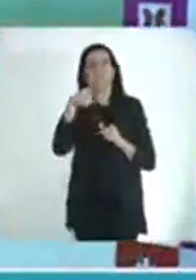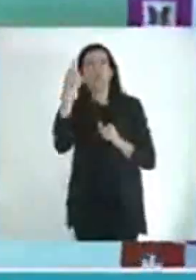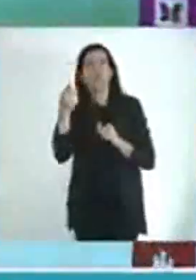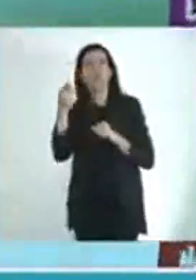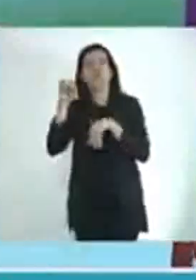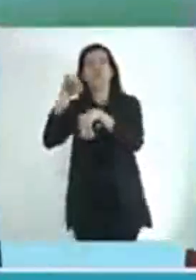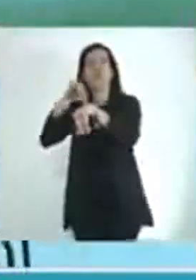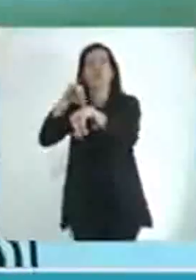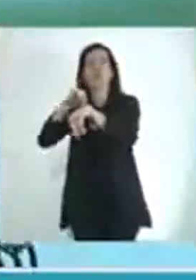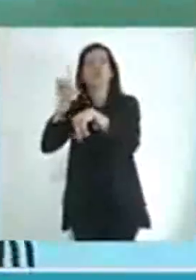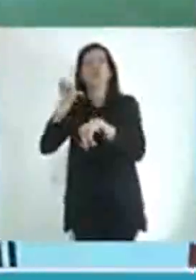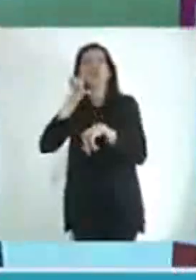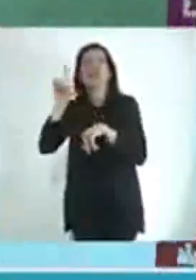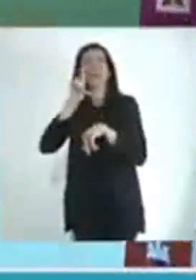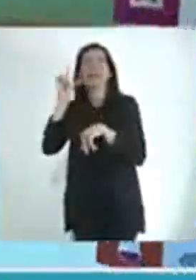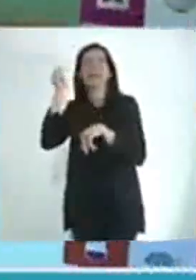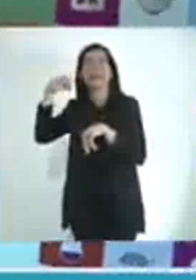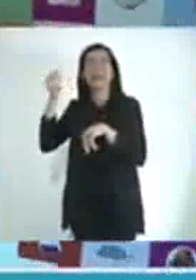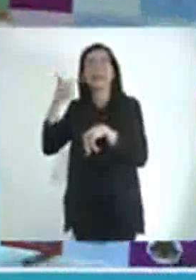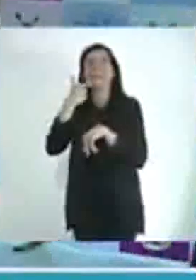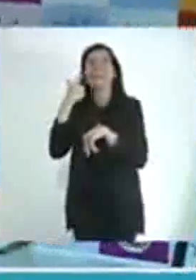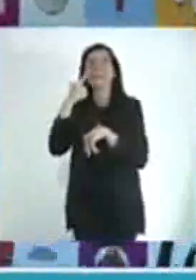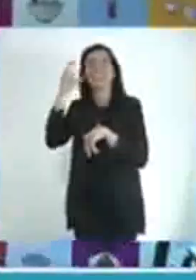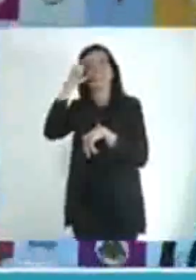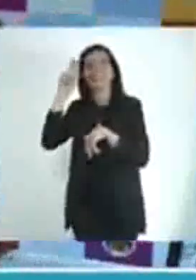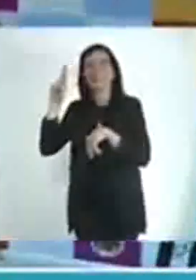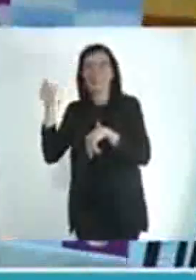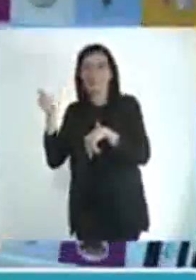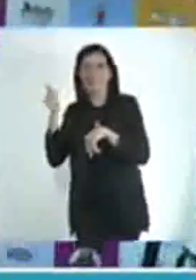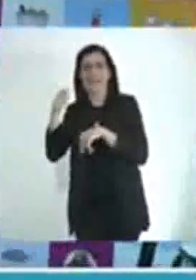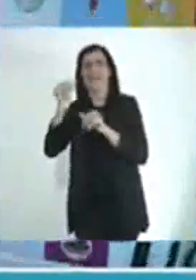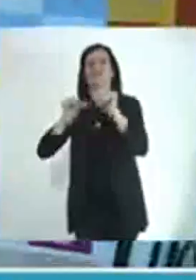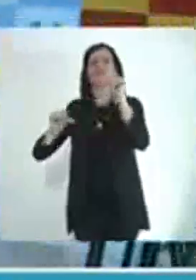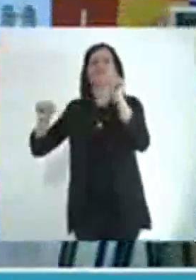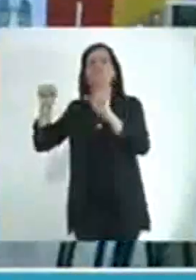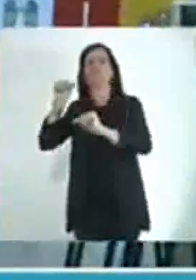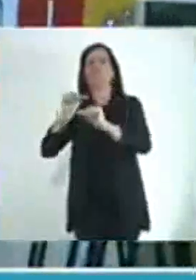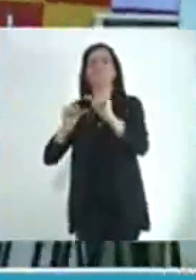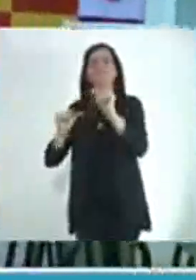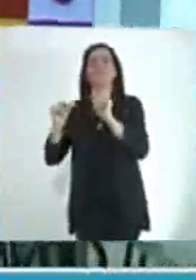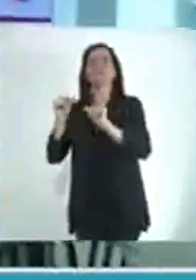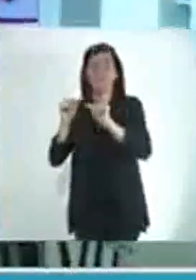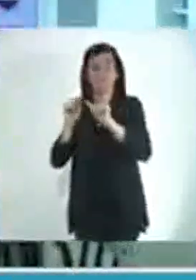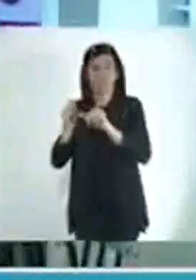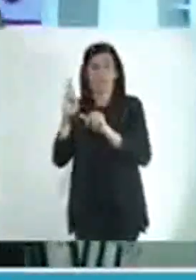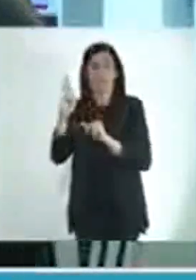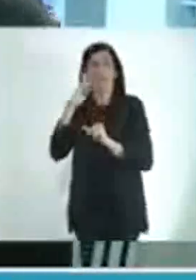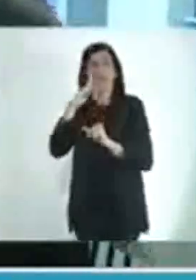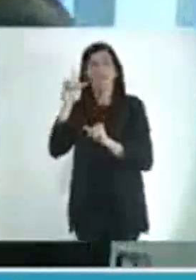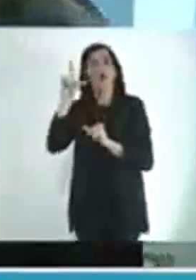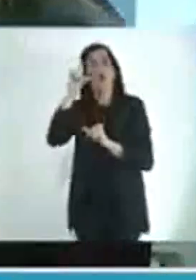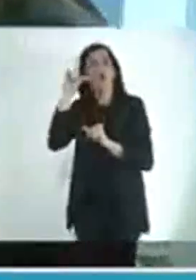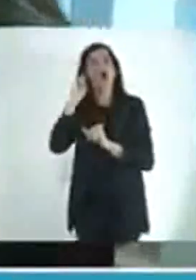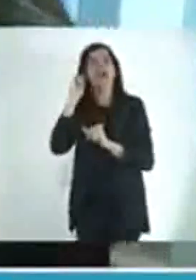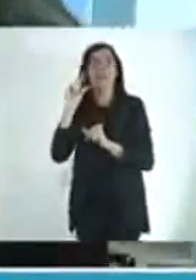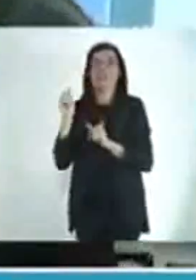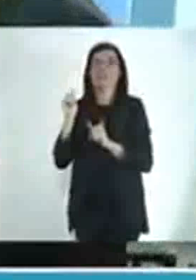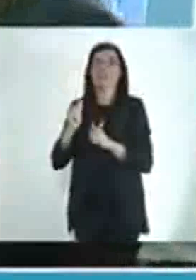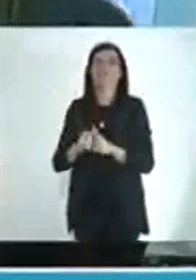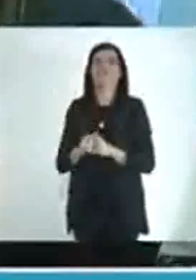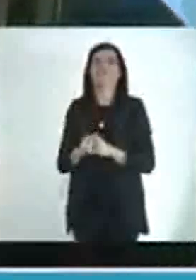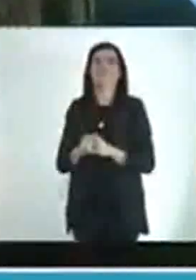la doctora Liliana Sierra. Ella es referente del laboratorio de biología. ¿Cómo estás, Lili? A